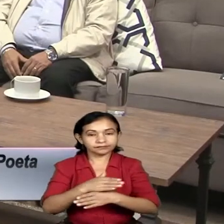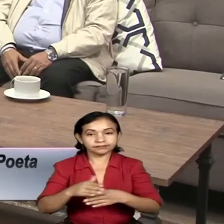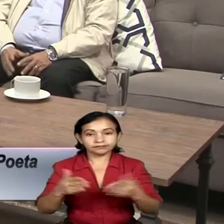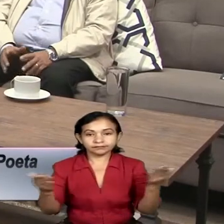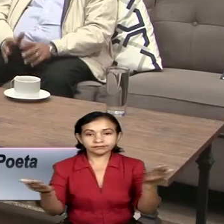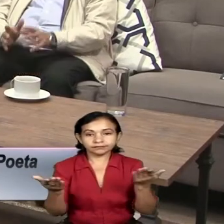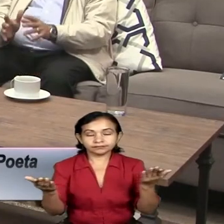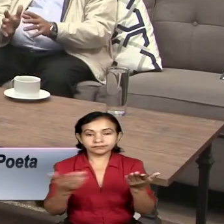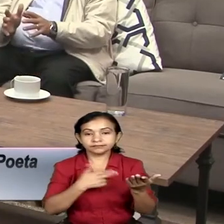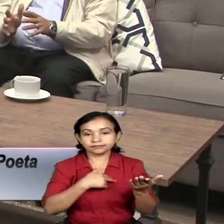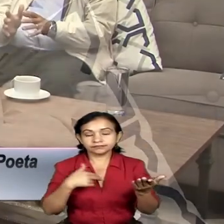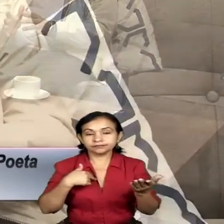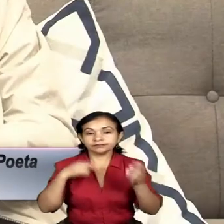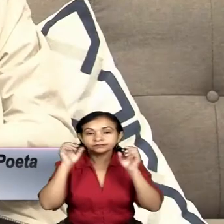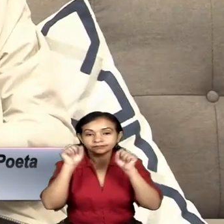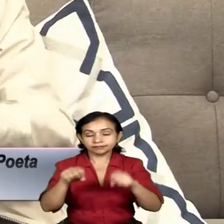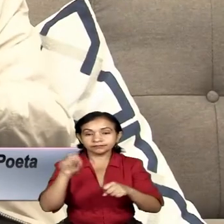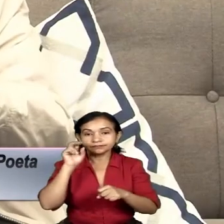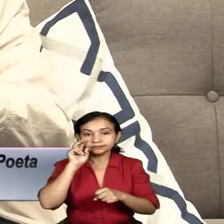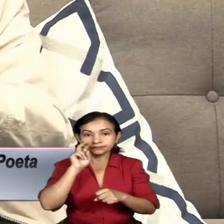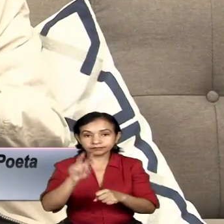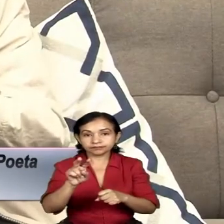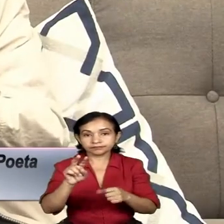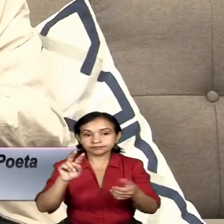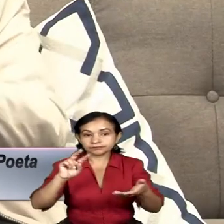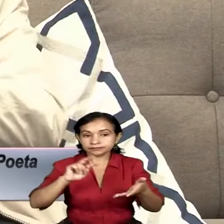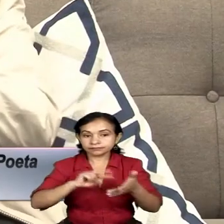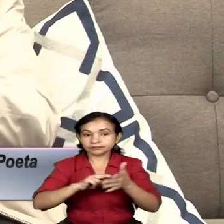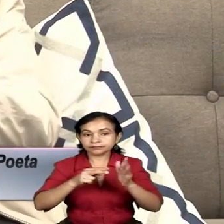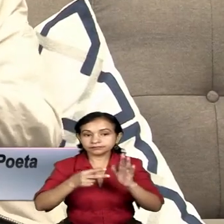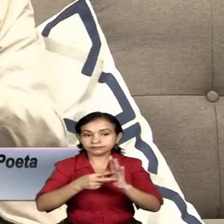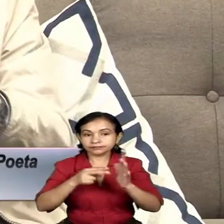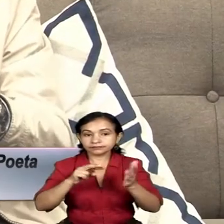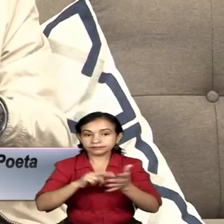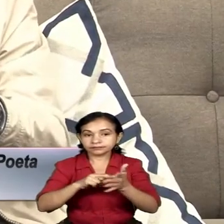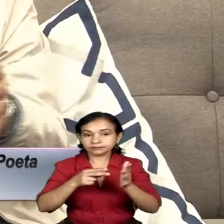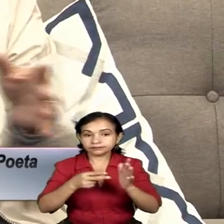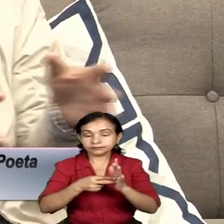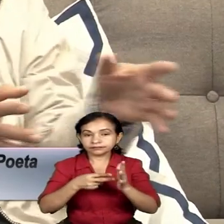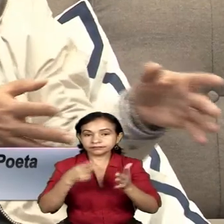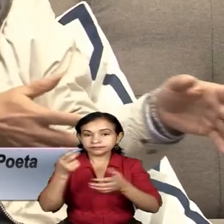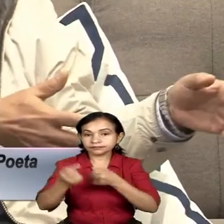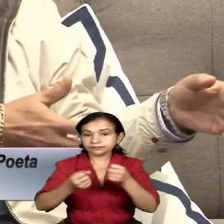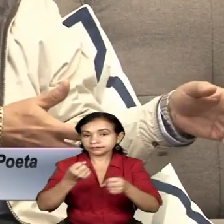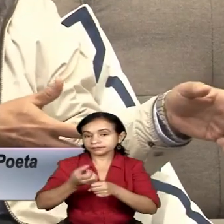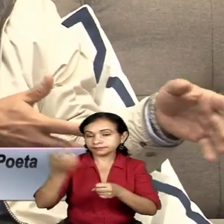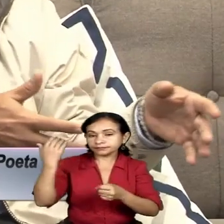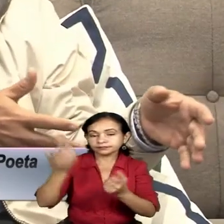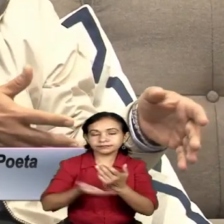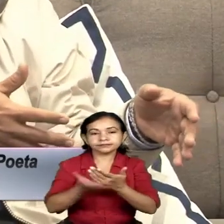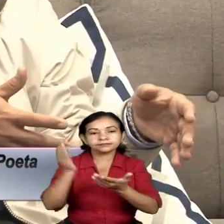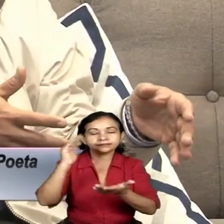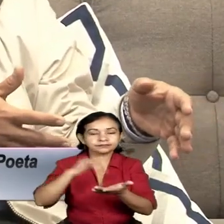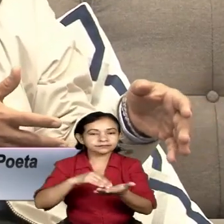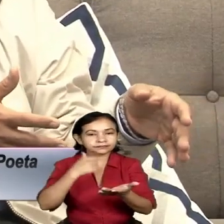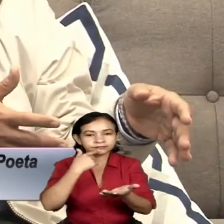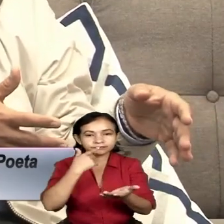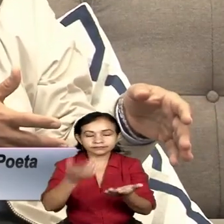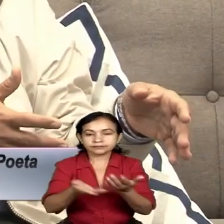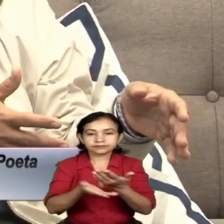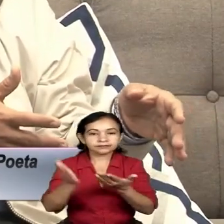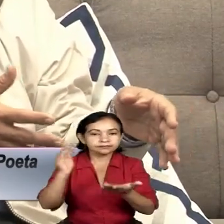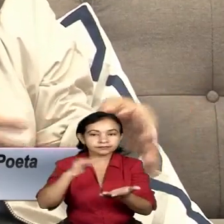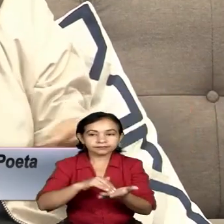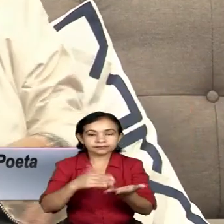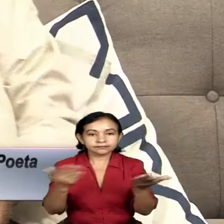Entonces, para que veamos lo que eso de esa época se repite ahorita con este intento de golpe.